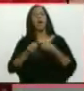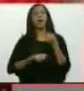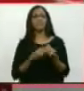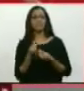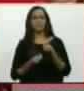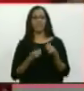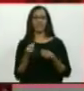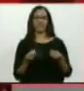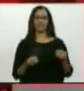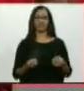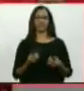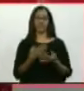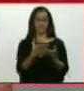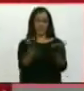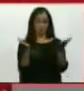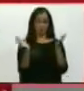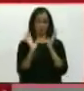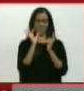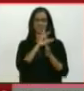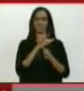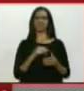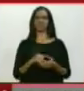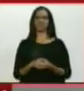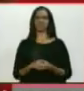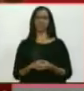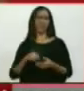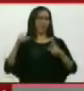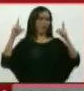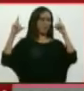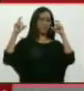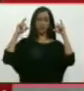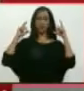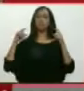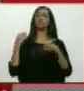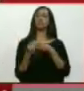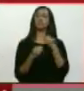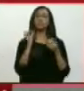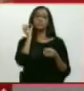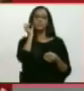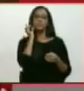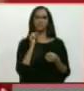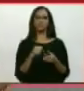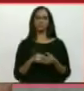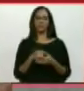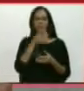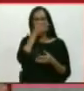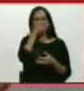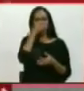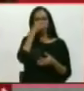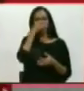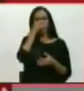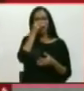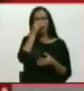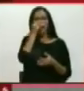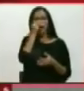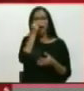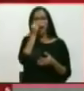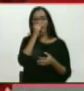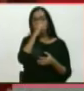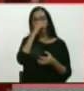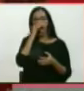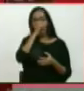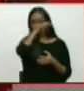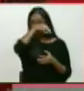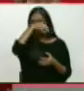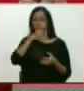olla solidaria, el gran sancocho, tirándose la foto. ¿Cuál olla? Te ponen una muchacha de la Universidad Católica Andrés Bello, de la cantidad de fundaciones